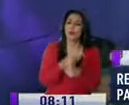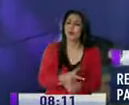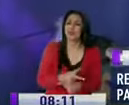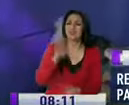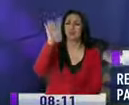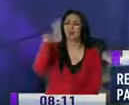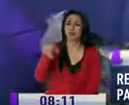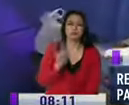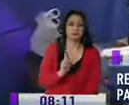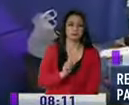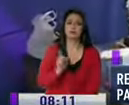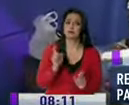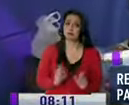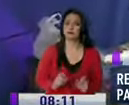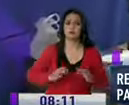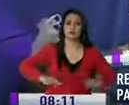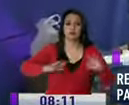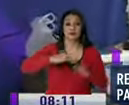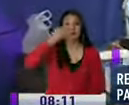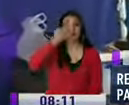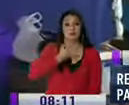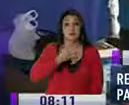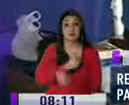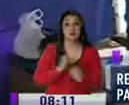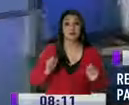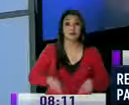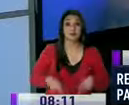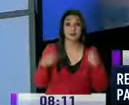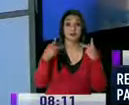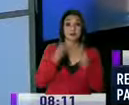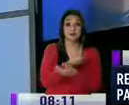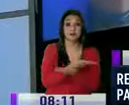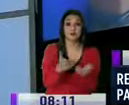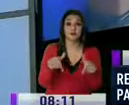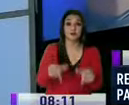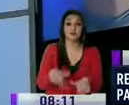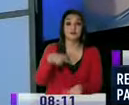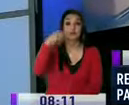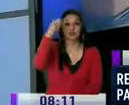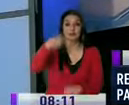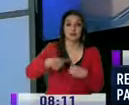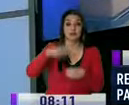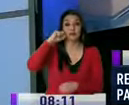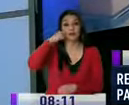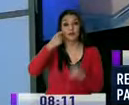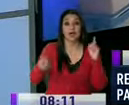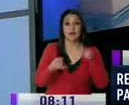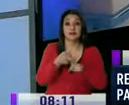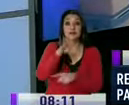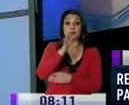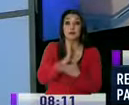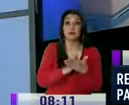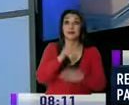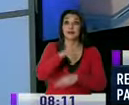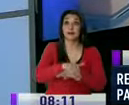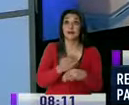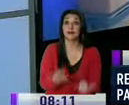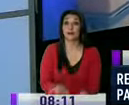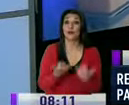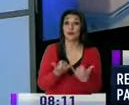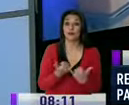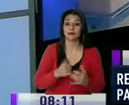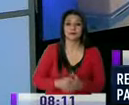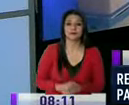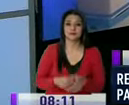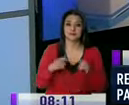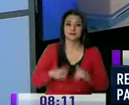salva vidas, porque realmente salva vidas. Esa es la información aquí general en el norte de la capital. Recuerden, hasta las 4:30 de la tarde el día de hoy. Ustedes continúan